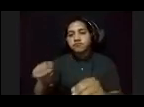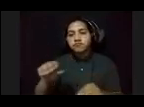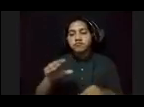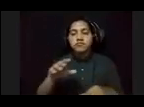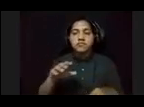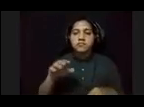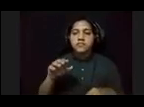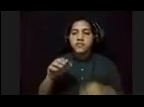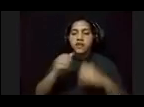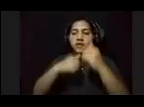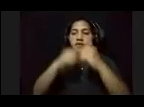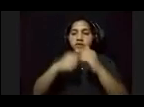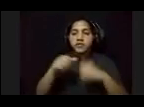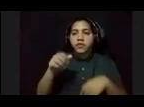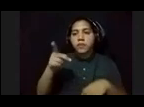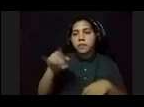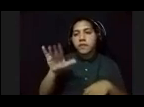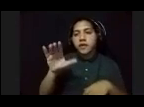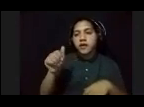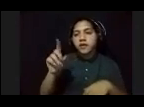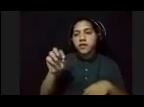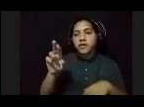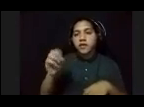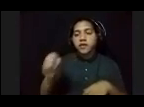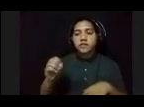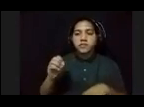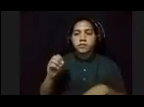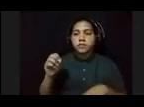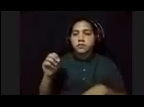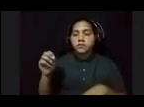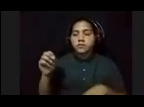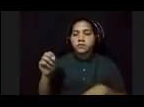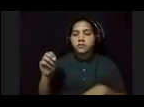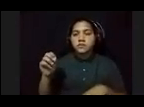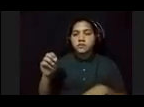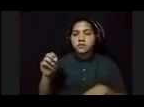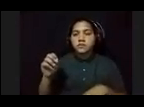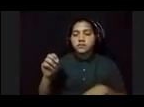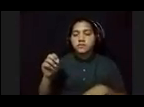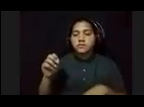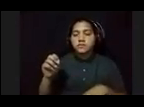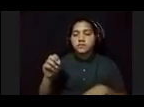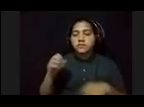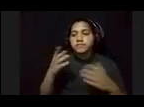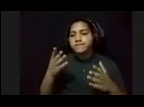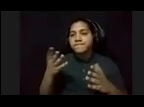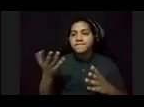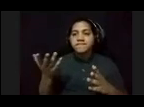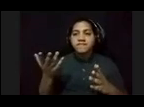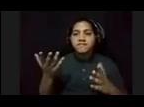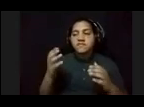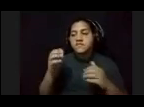Picadero. El edificio, ¿verdad?, del Picadero pues estaba en mal estado y